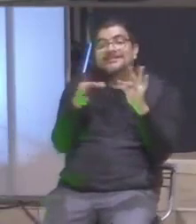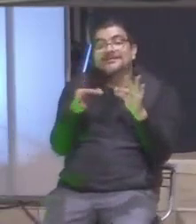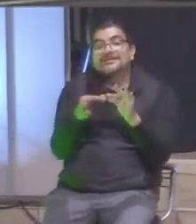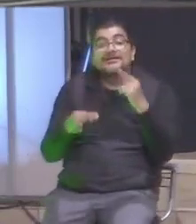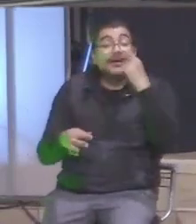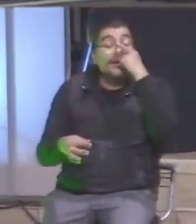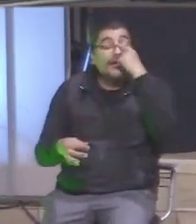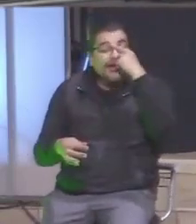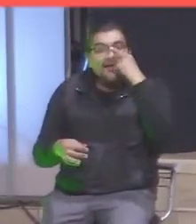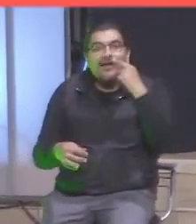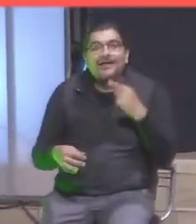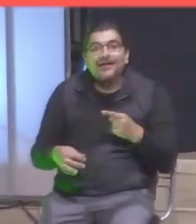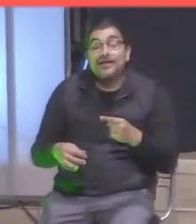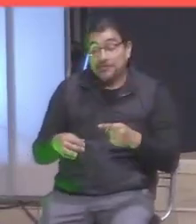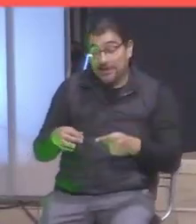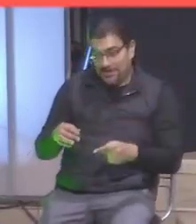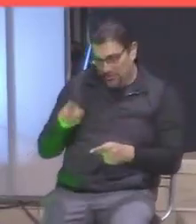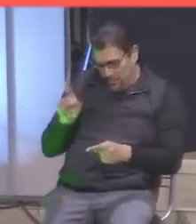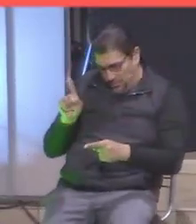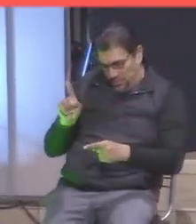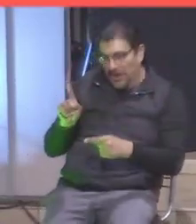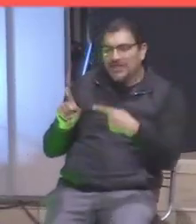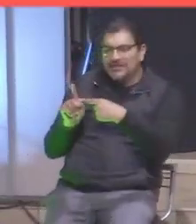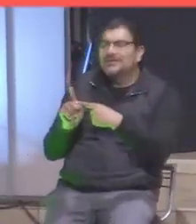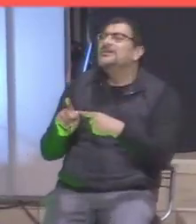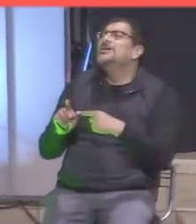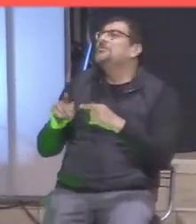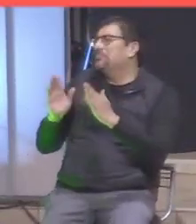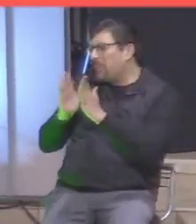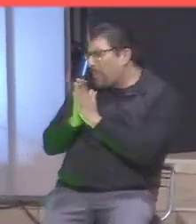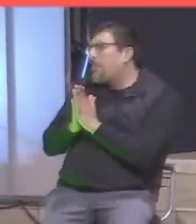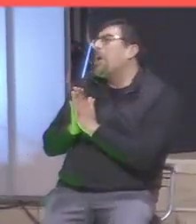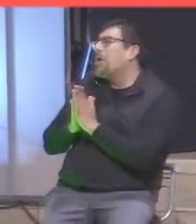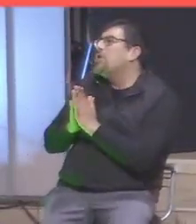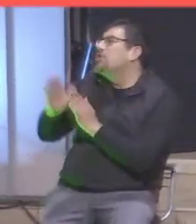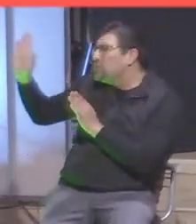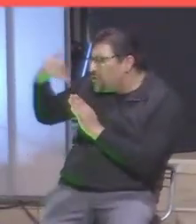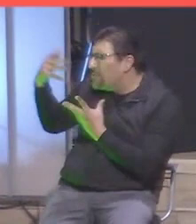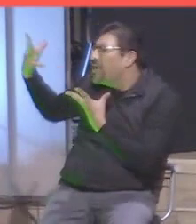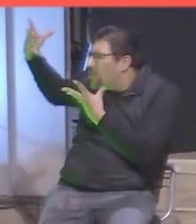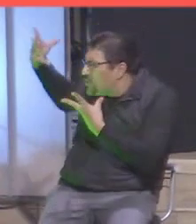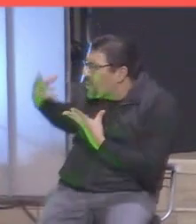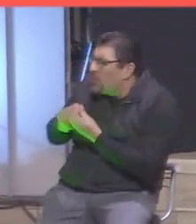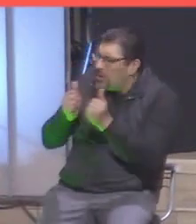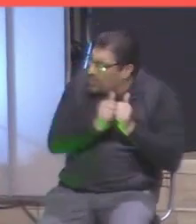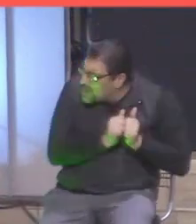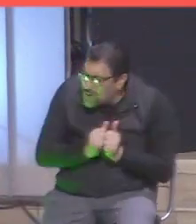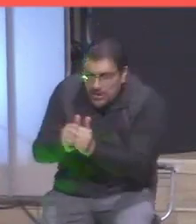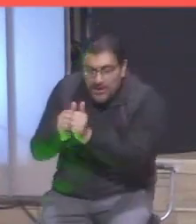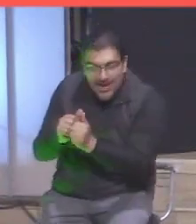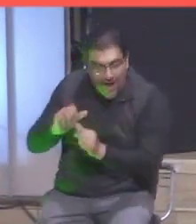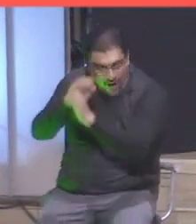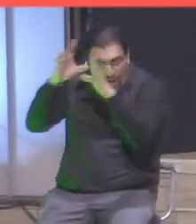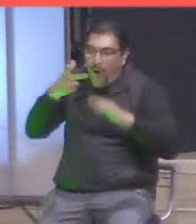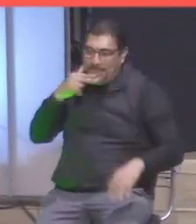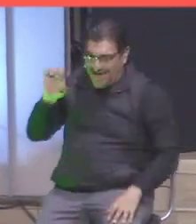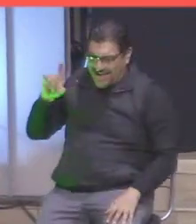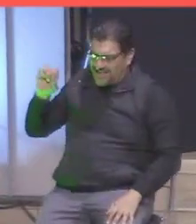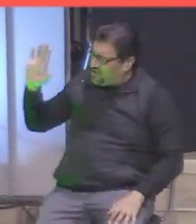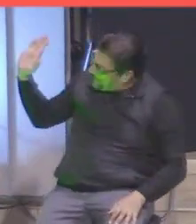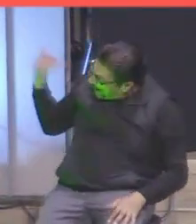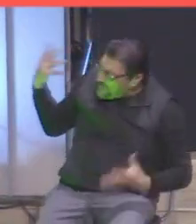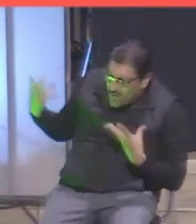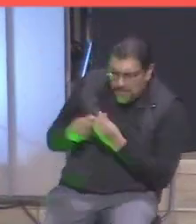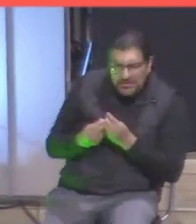3 y dijo uno te rogamos que vengas con tus siervos al profeta Eliseo y é